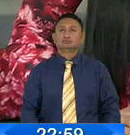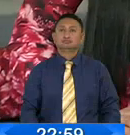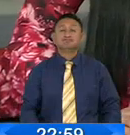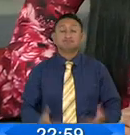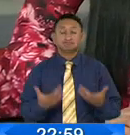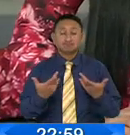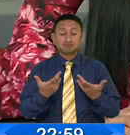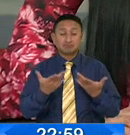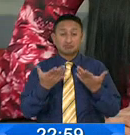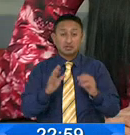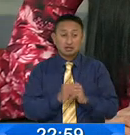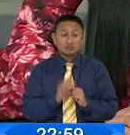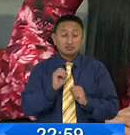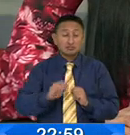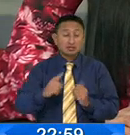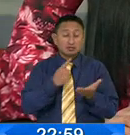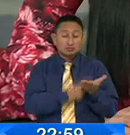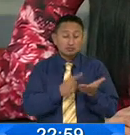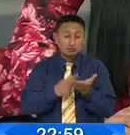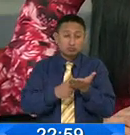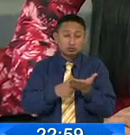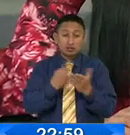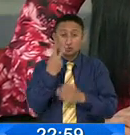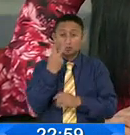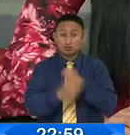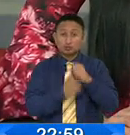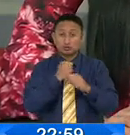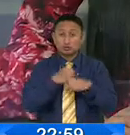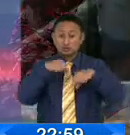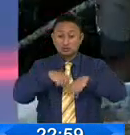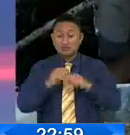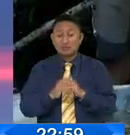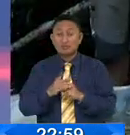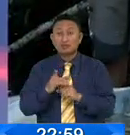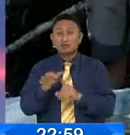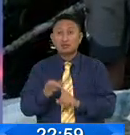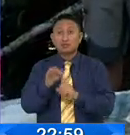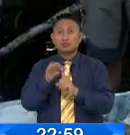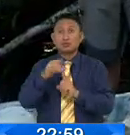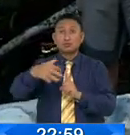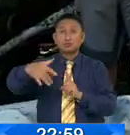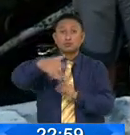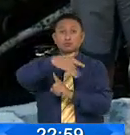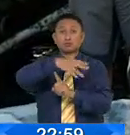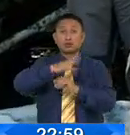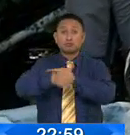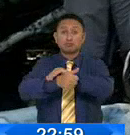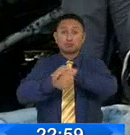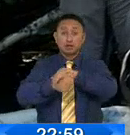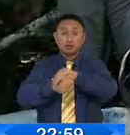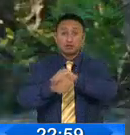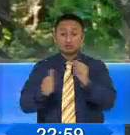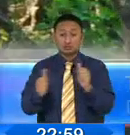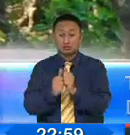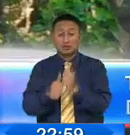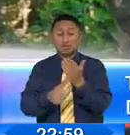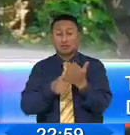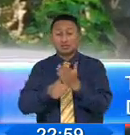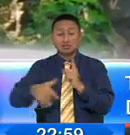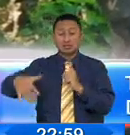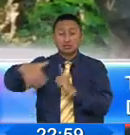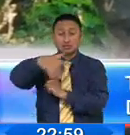Tras un minucioso estudio que tomó 2 años, especialistas del Parque Nacional Galápagos junto con el Ministerio de